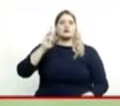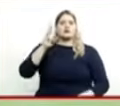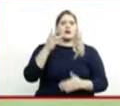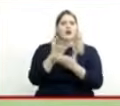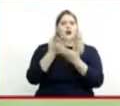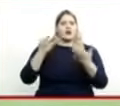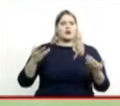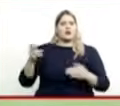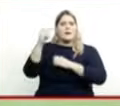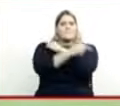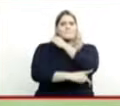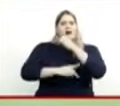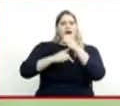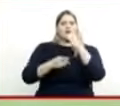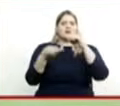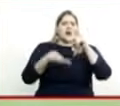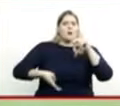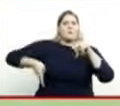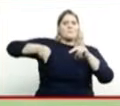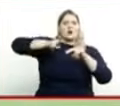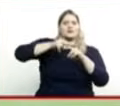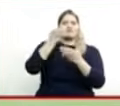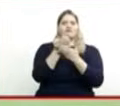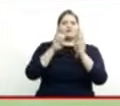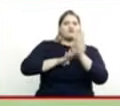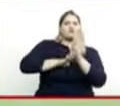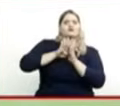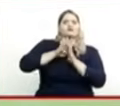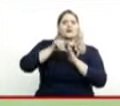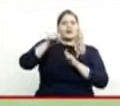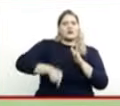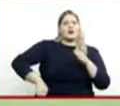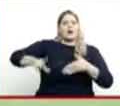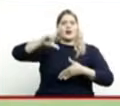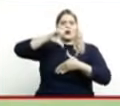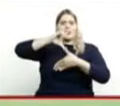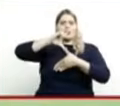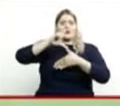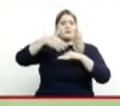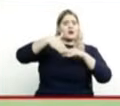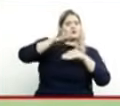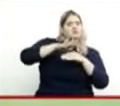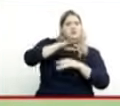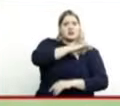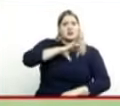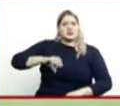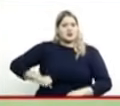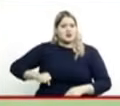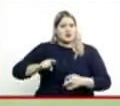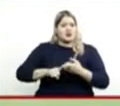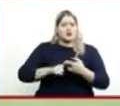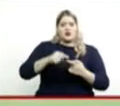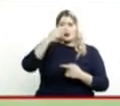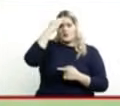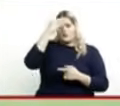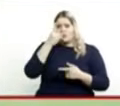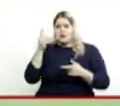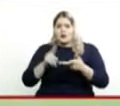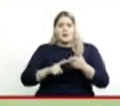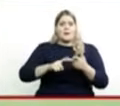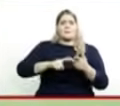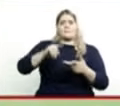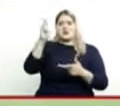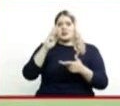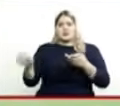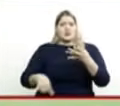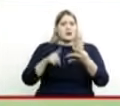economía con mayor crecimiento de América Latina, por encima de El Salvador, República Dominicana,